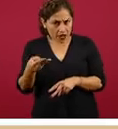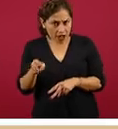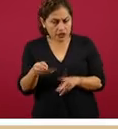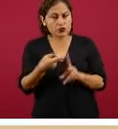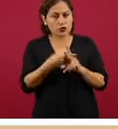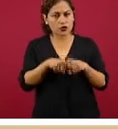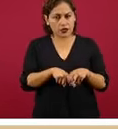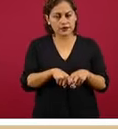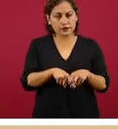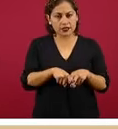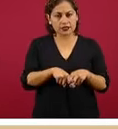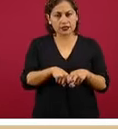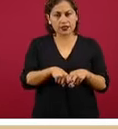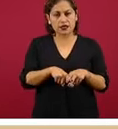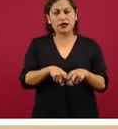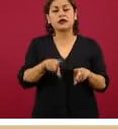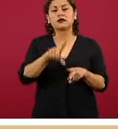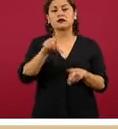curva que va mostrando